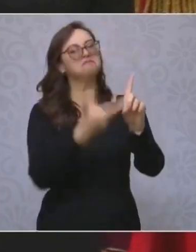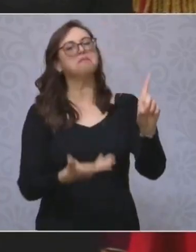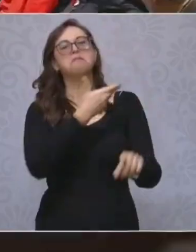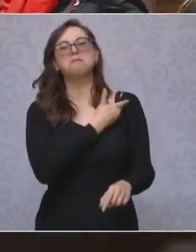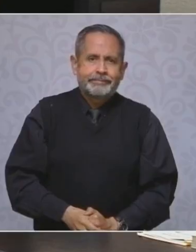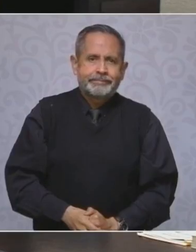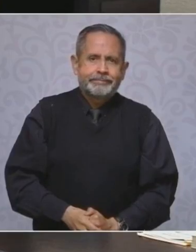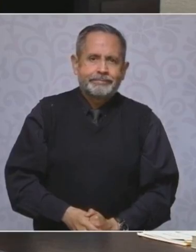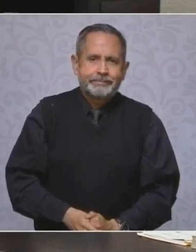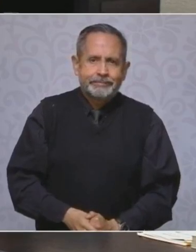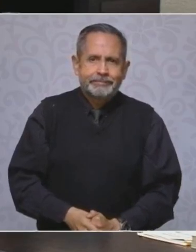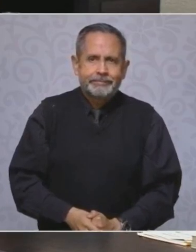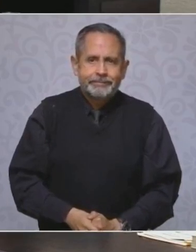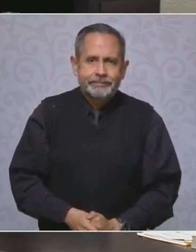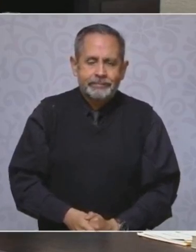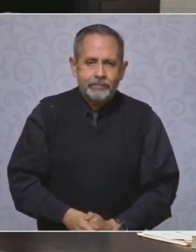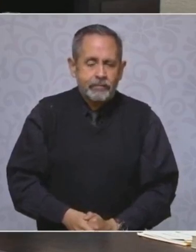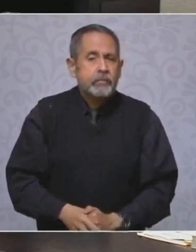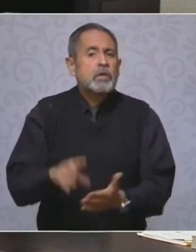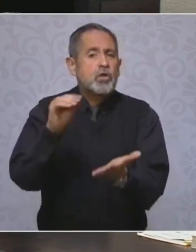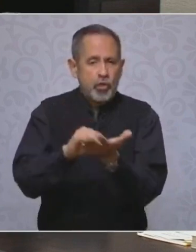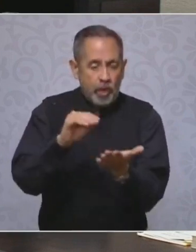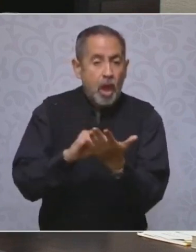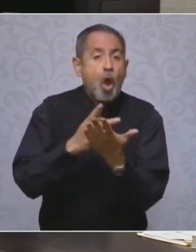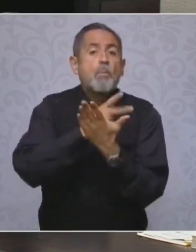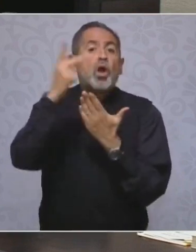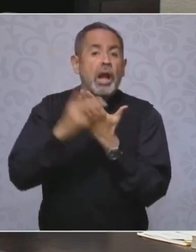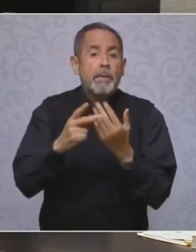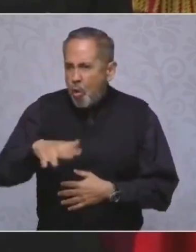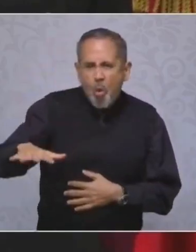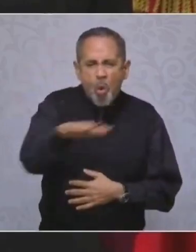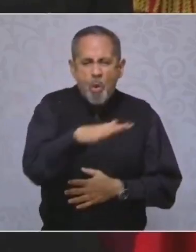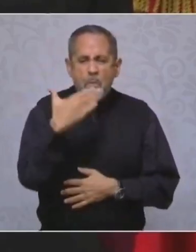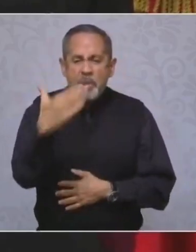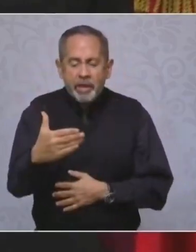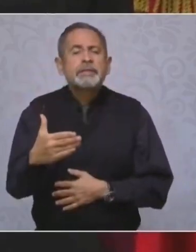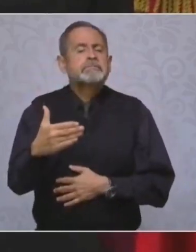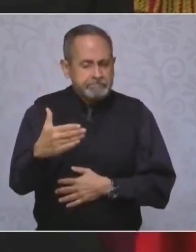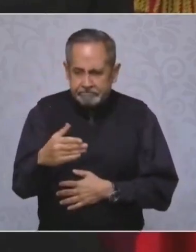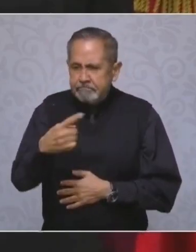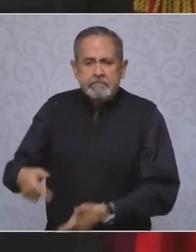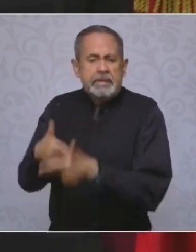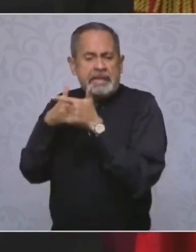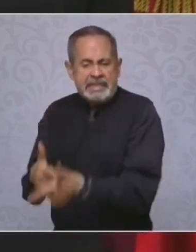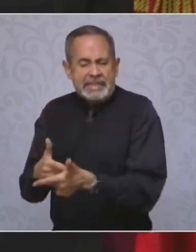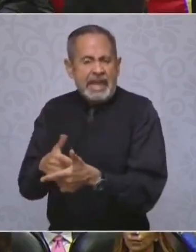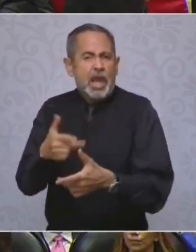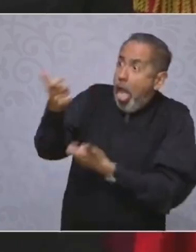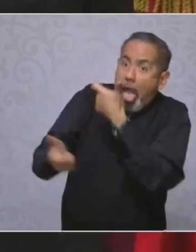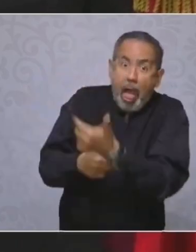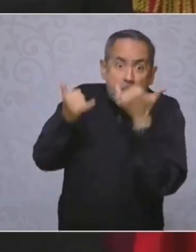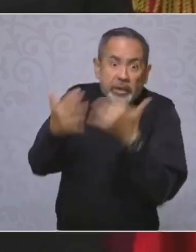México. Se mantendrán todos los programas del bienestar. Vamos a continuar con el humanismo